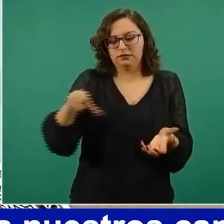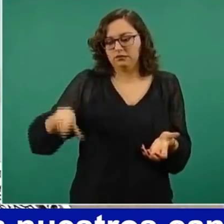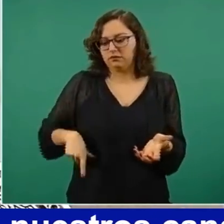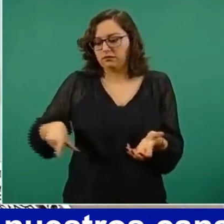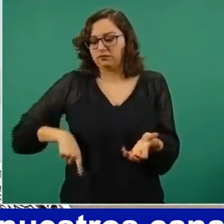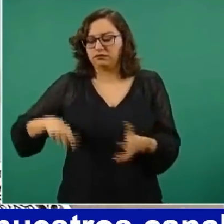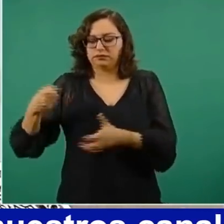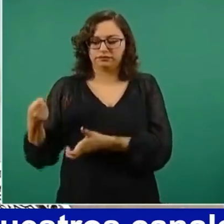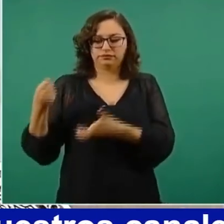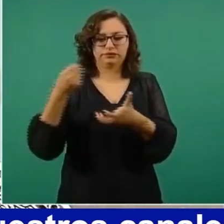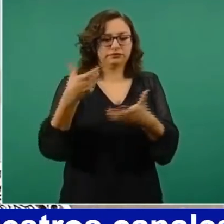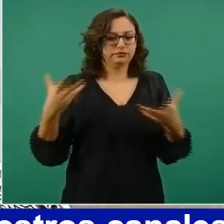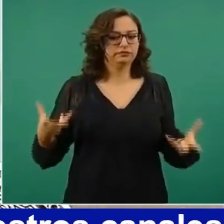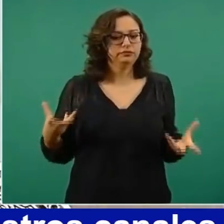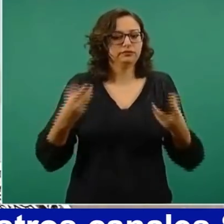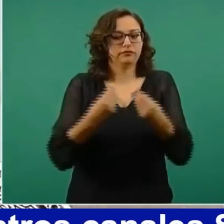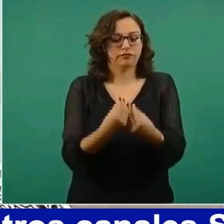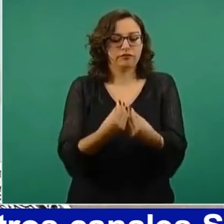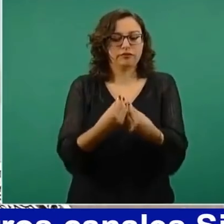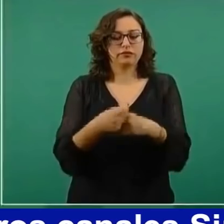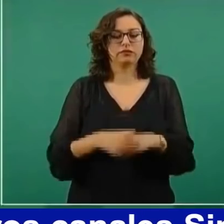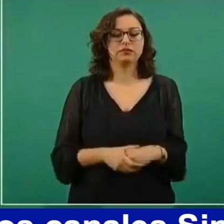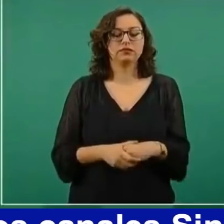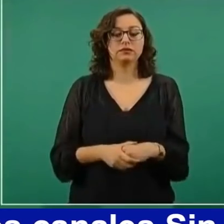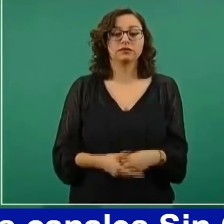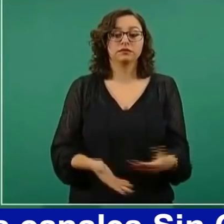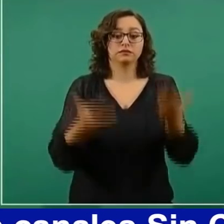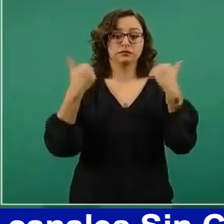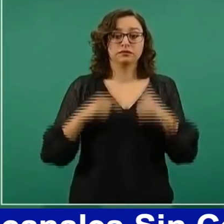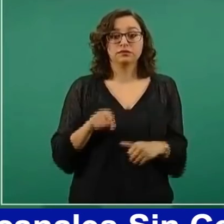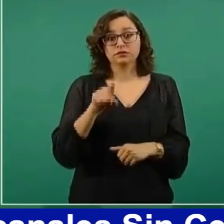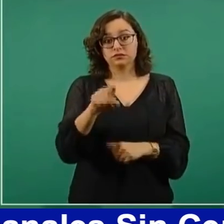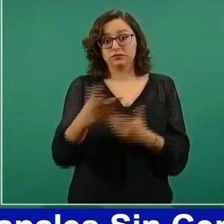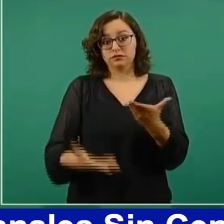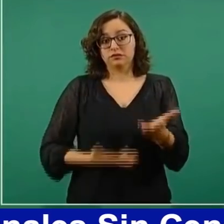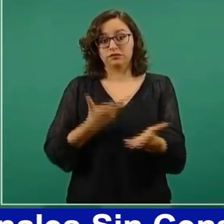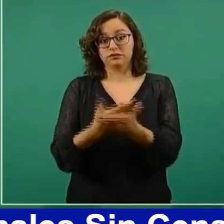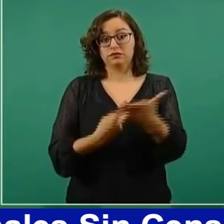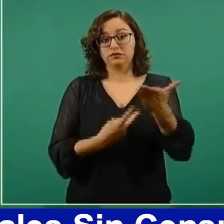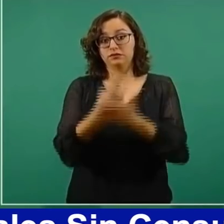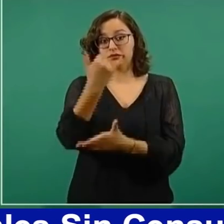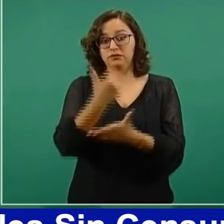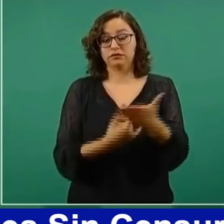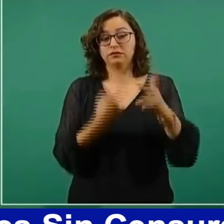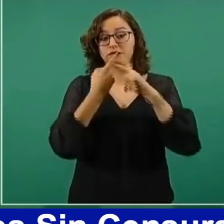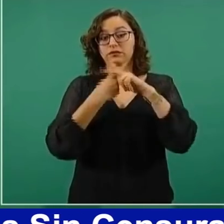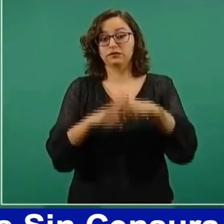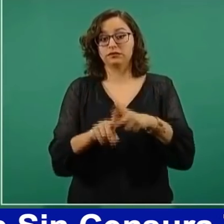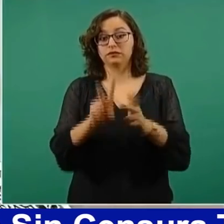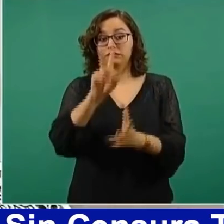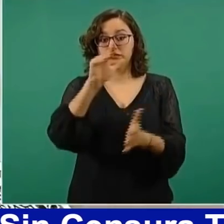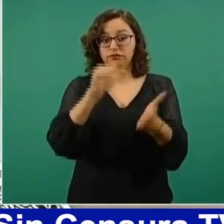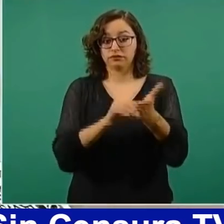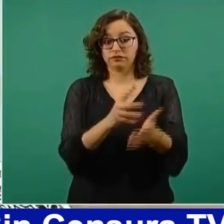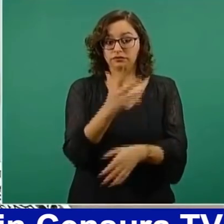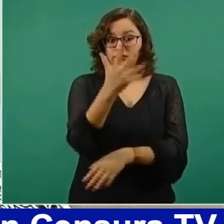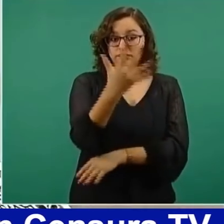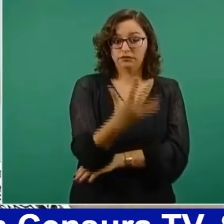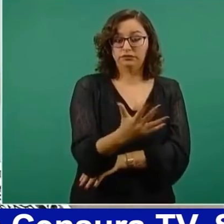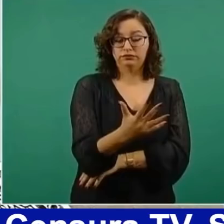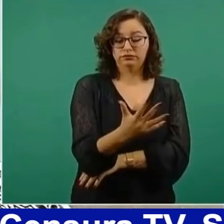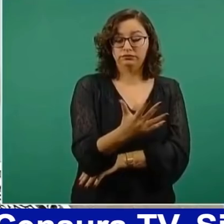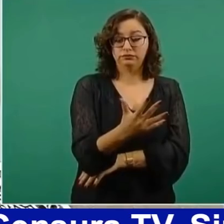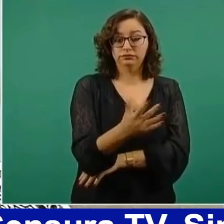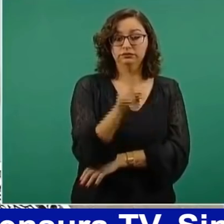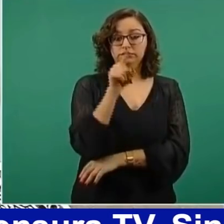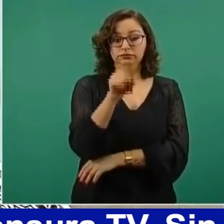adicionales. En el caso del proyecto al que usted se refiere, se estableció en 2005 inicialmente, y